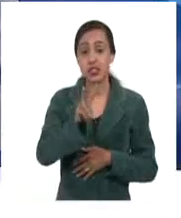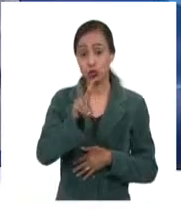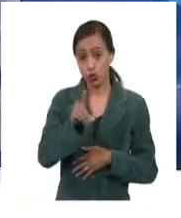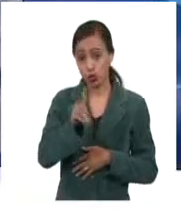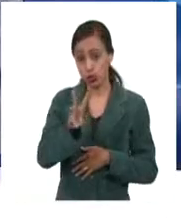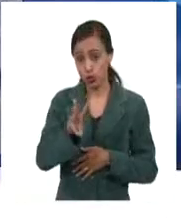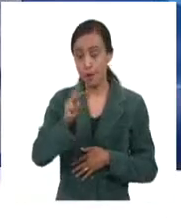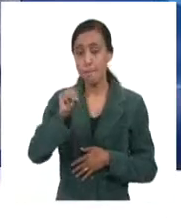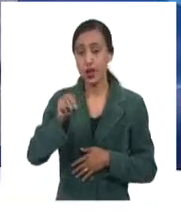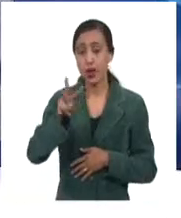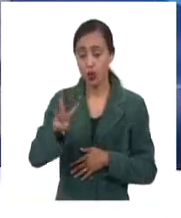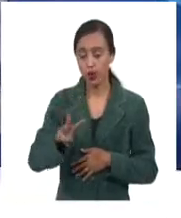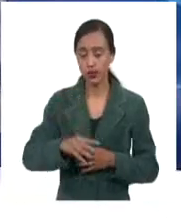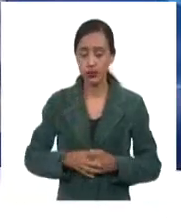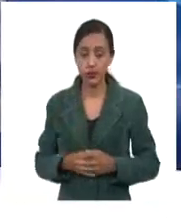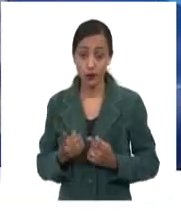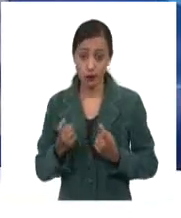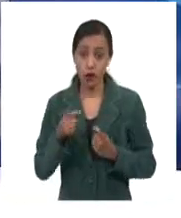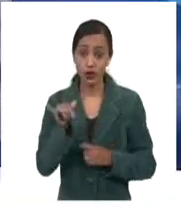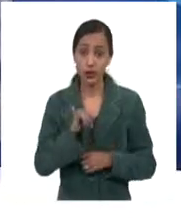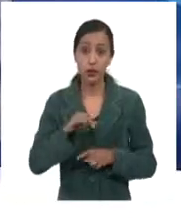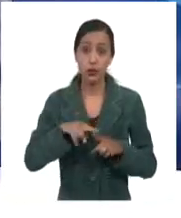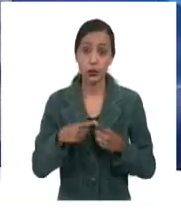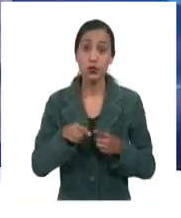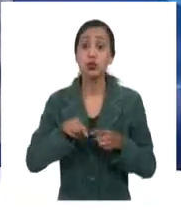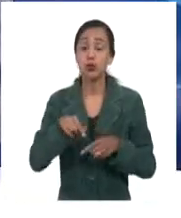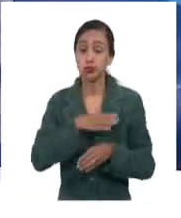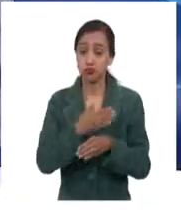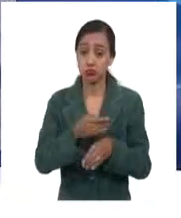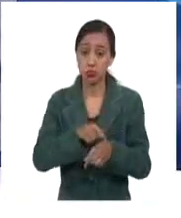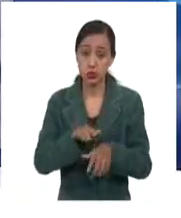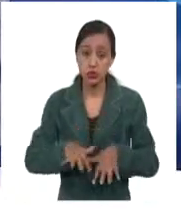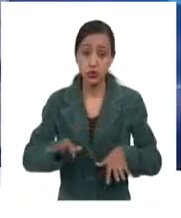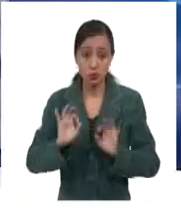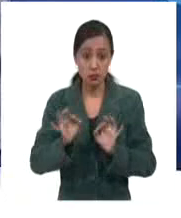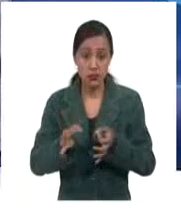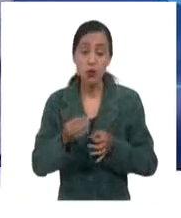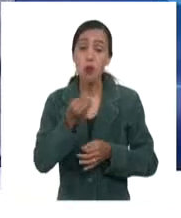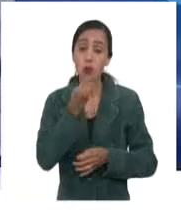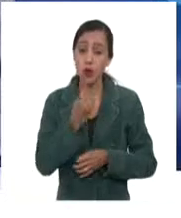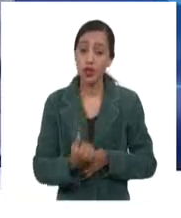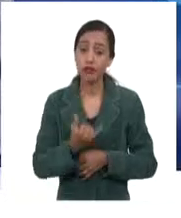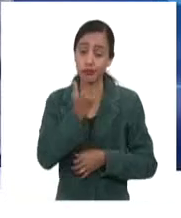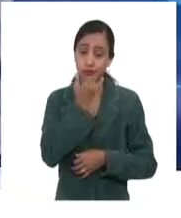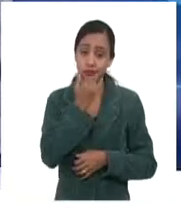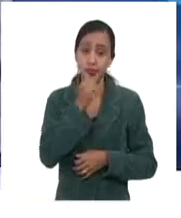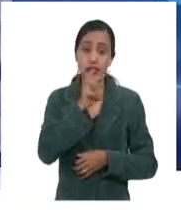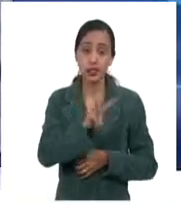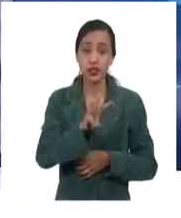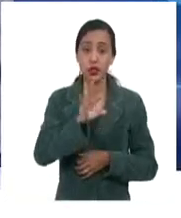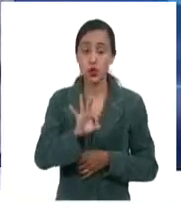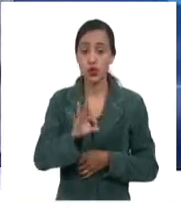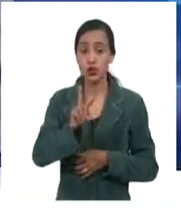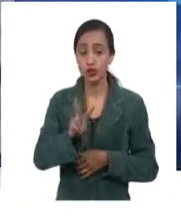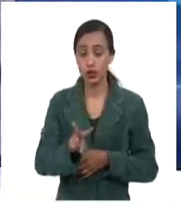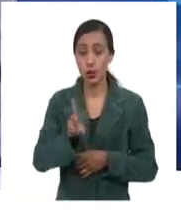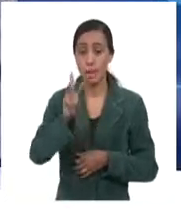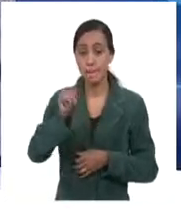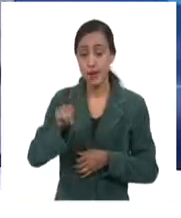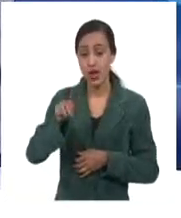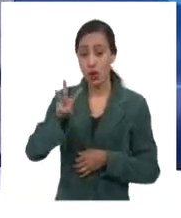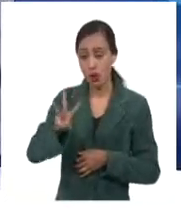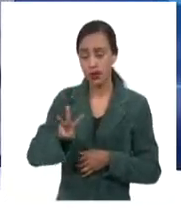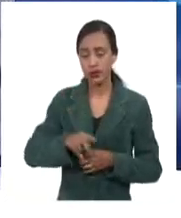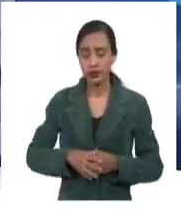por lo que de mantenerse las condiciones previstas se pronostica una afectación de 382 megawatts al pico